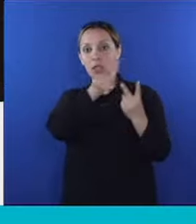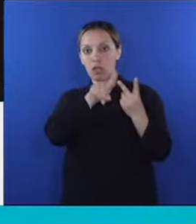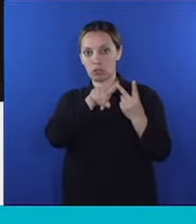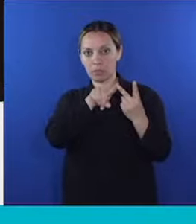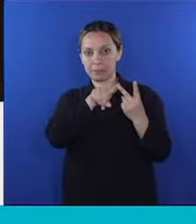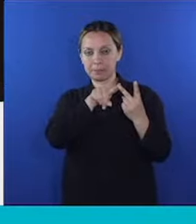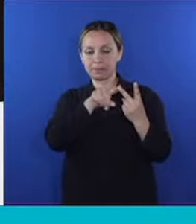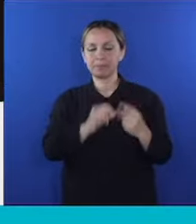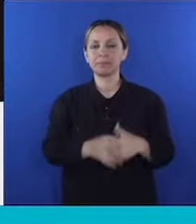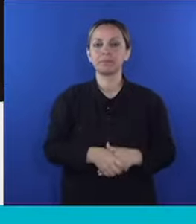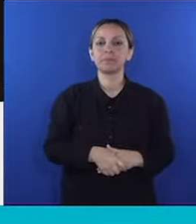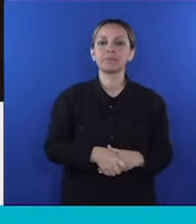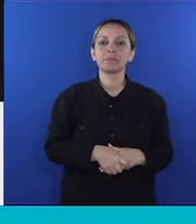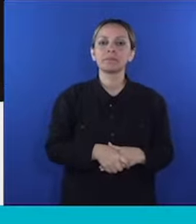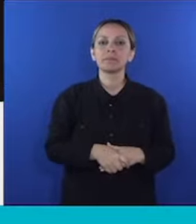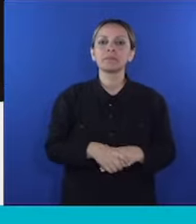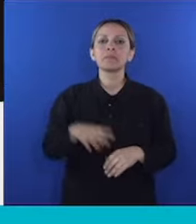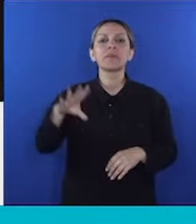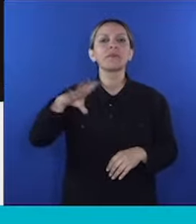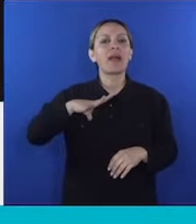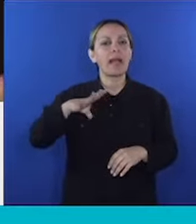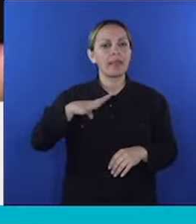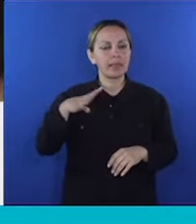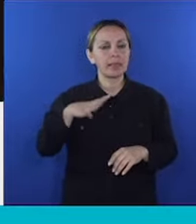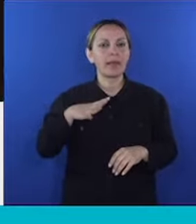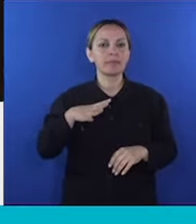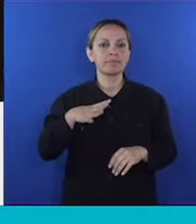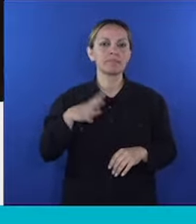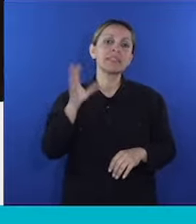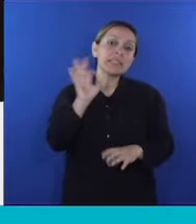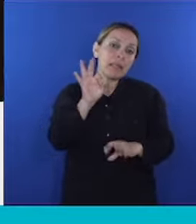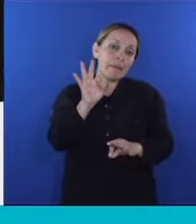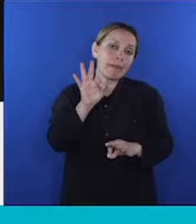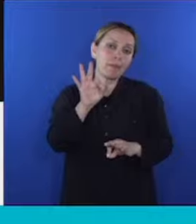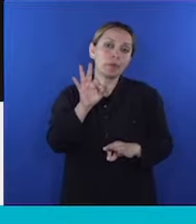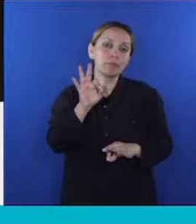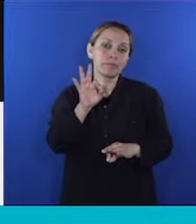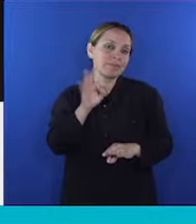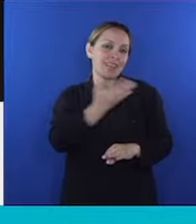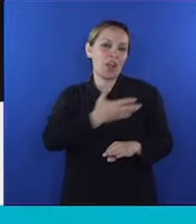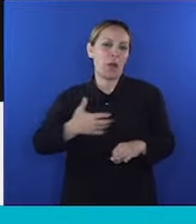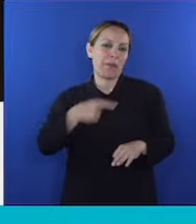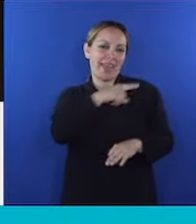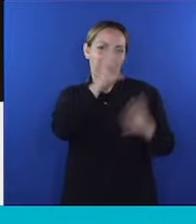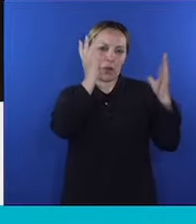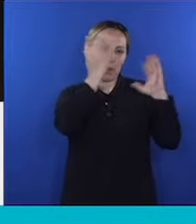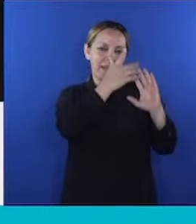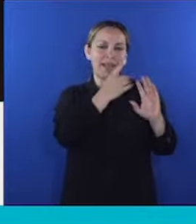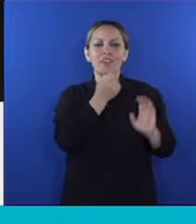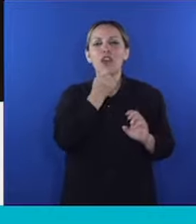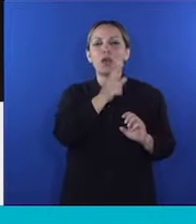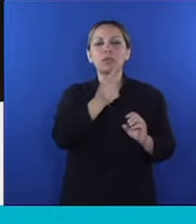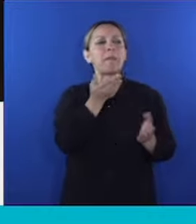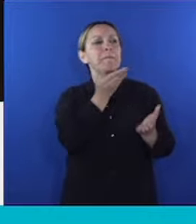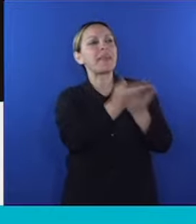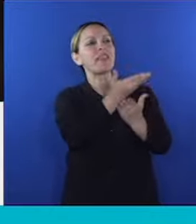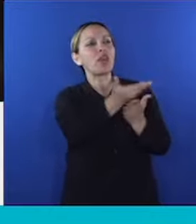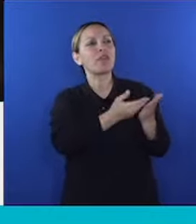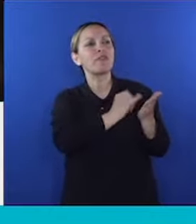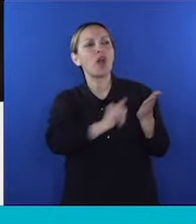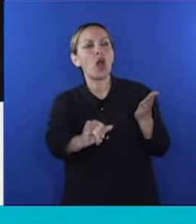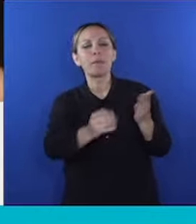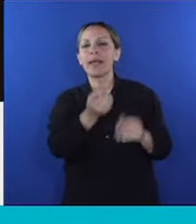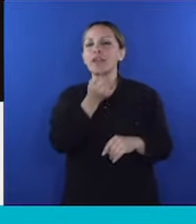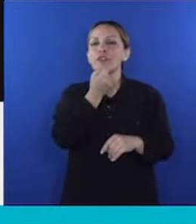lugar ha quedado pendiente sabemos que no gustan al oficialismo provincial los pedidos de informe no gustan no gustan las